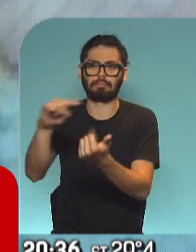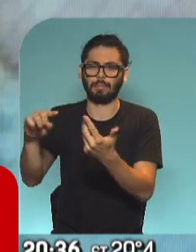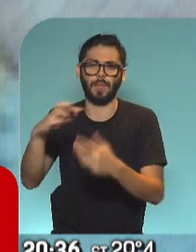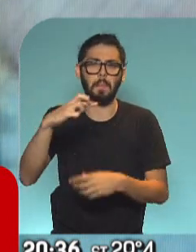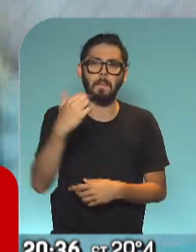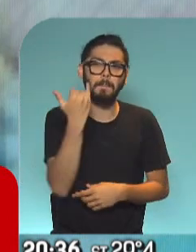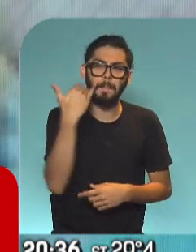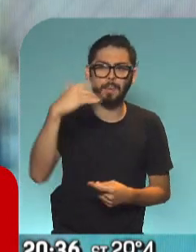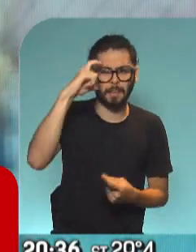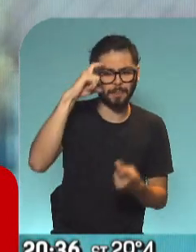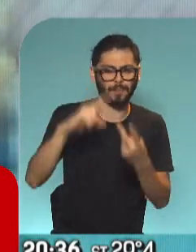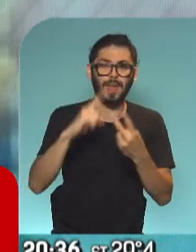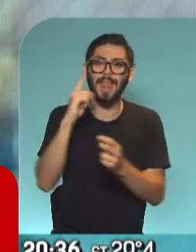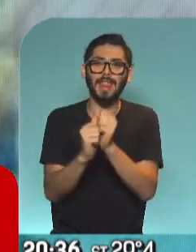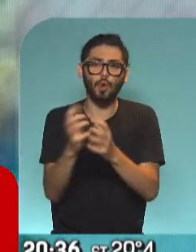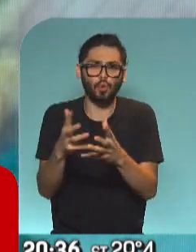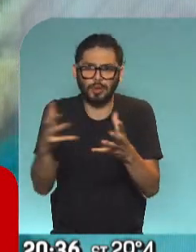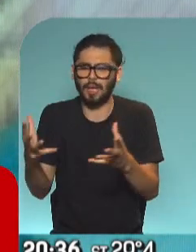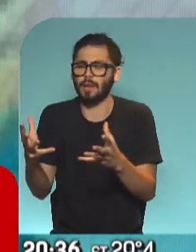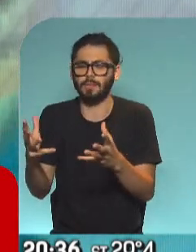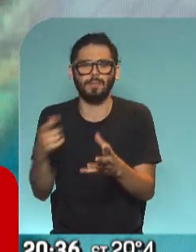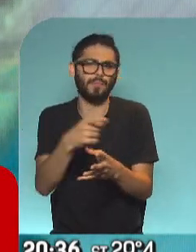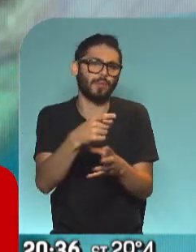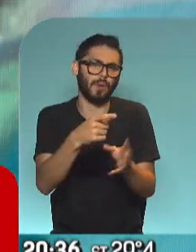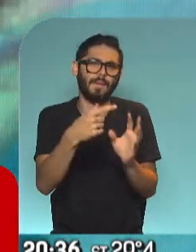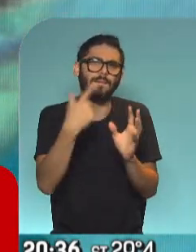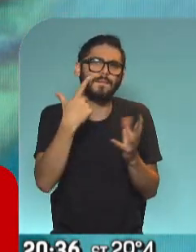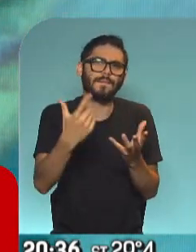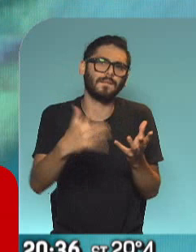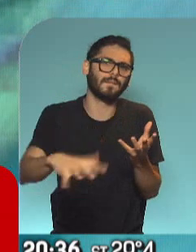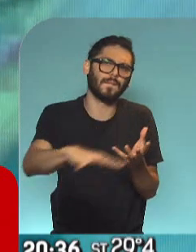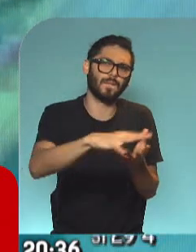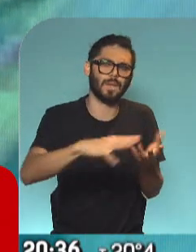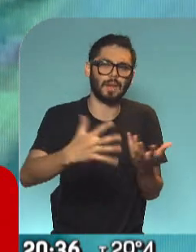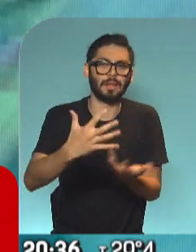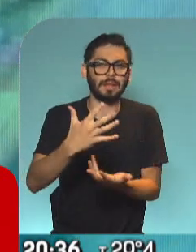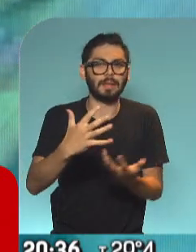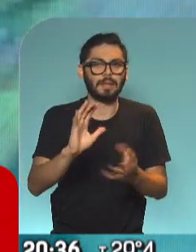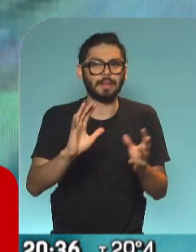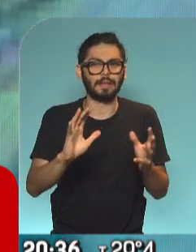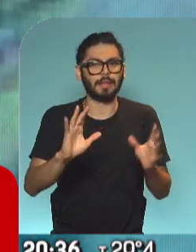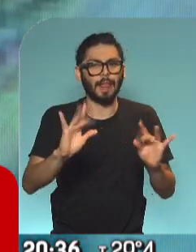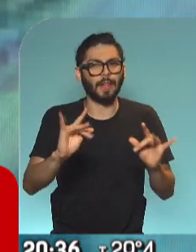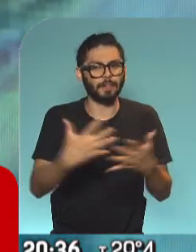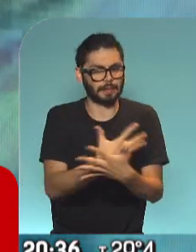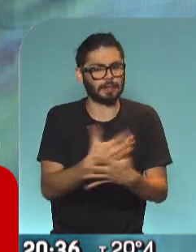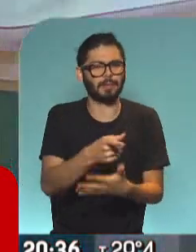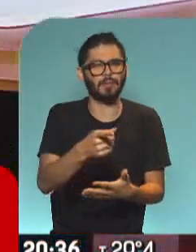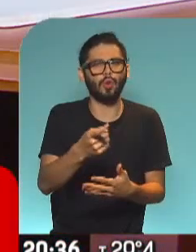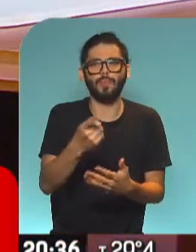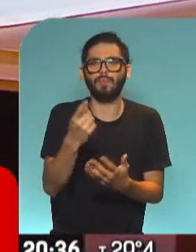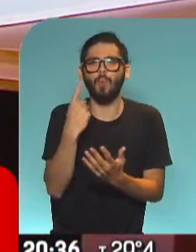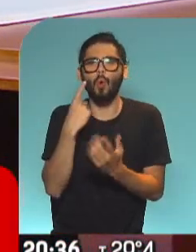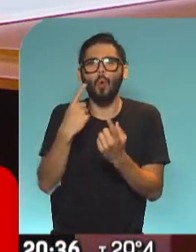grandes industrias. En tu caso, obviamente, hablemos de esas poblaciones vulnerables, porque hace poco se supo el último registro de pobreza